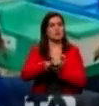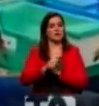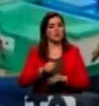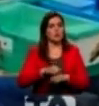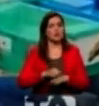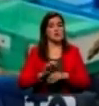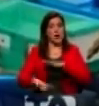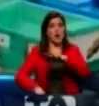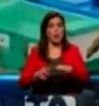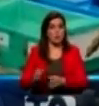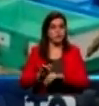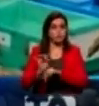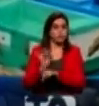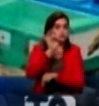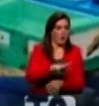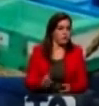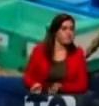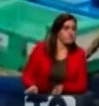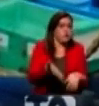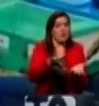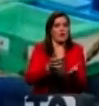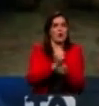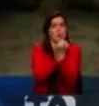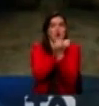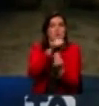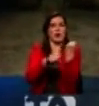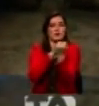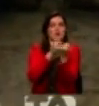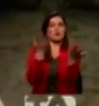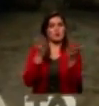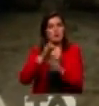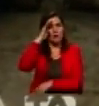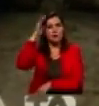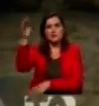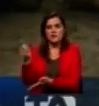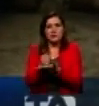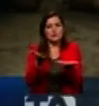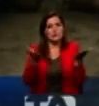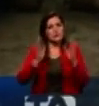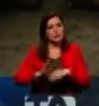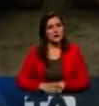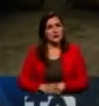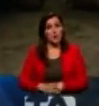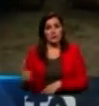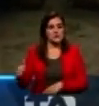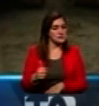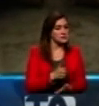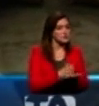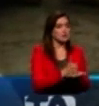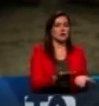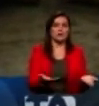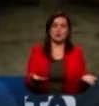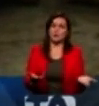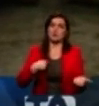botan al agua, se llevan las lanchas, los dejan amarrados. El retén policial, cuando nosotros queremos una ayuda, ellos prestan su servicio, pero